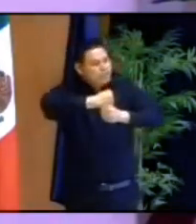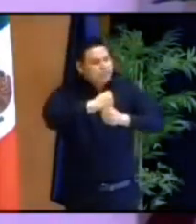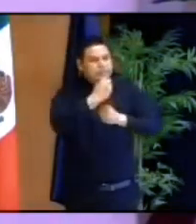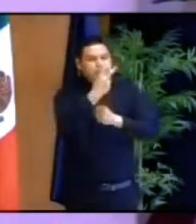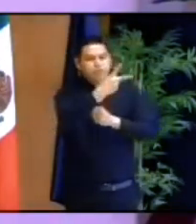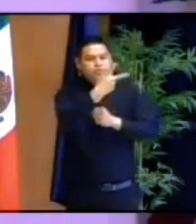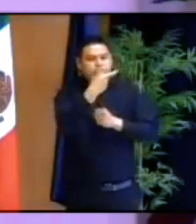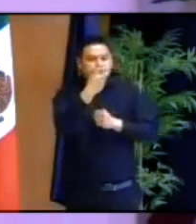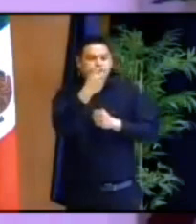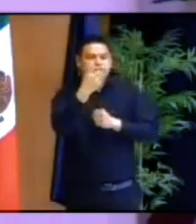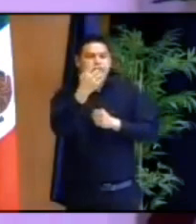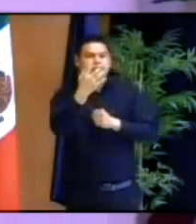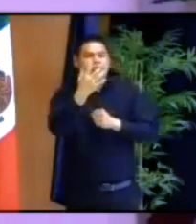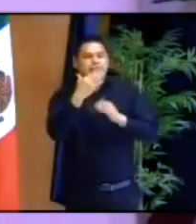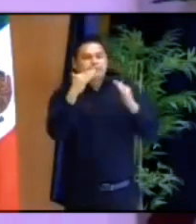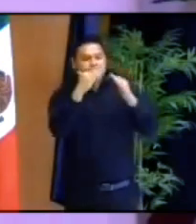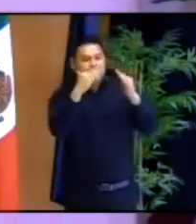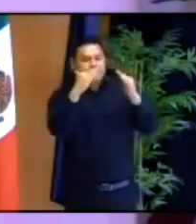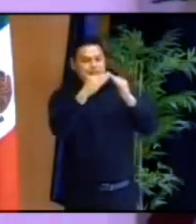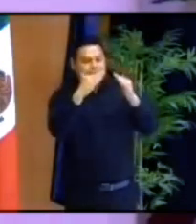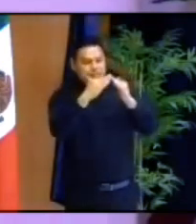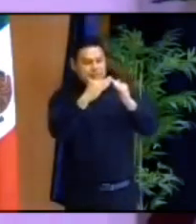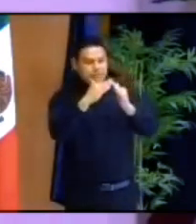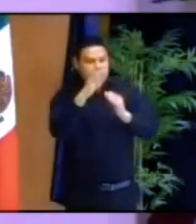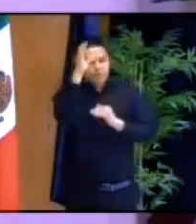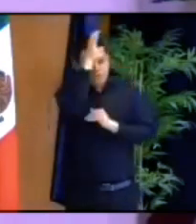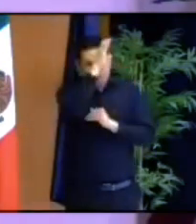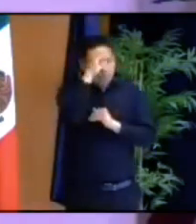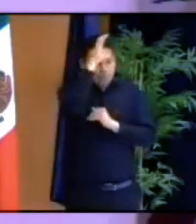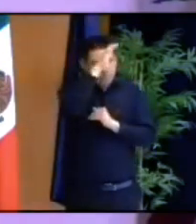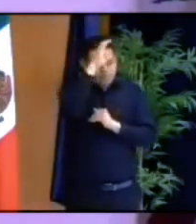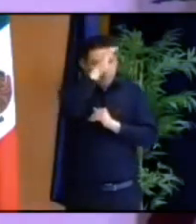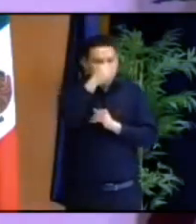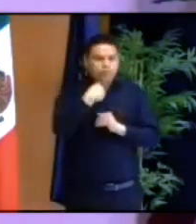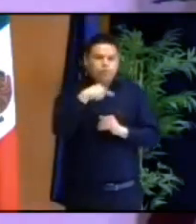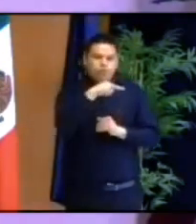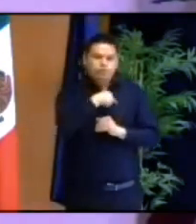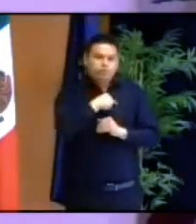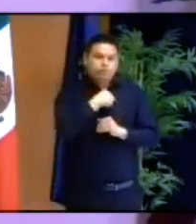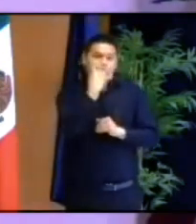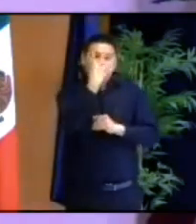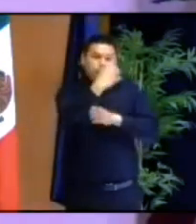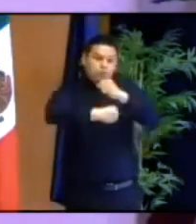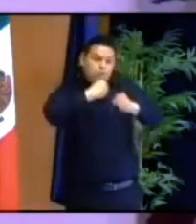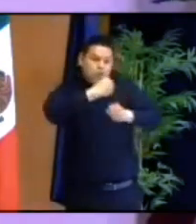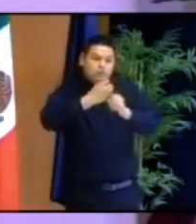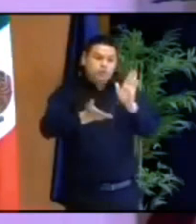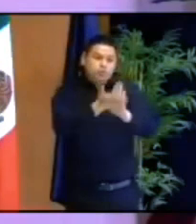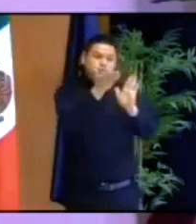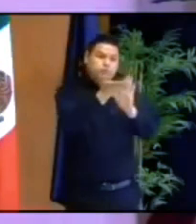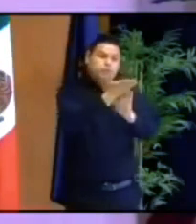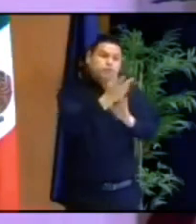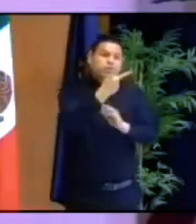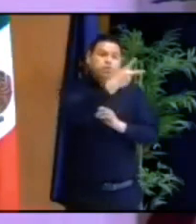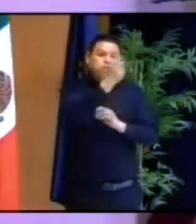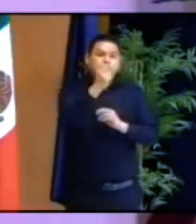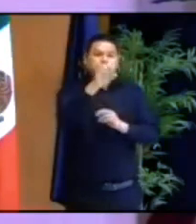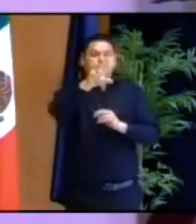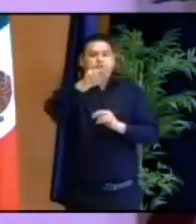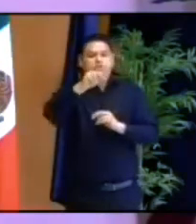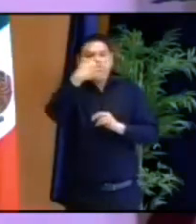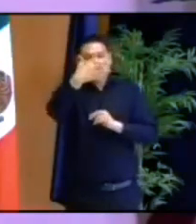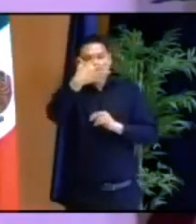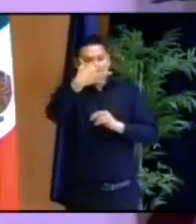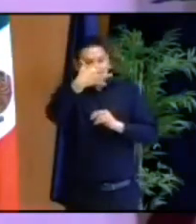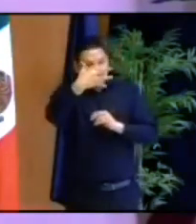250 casas de cultura en la ciudad. Nosotros en 4 años construimos 285 pilares,